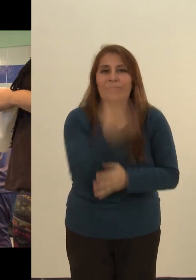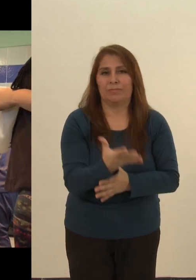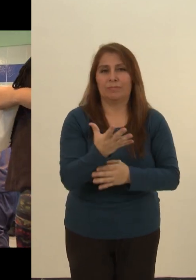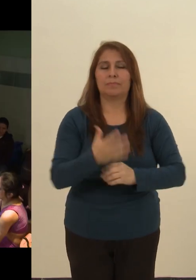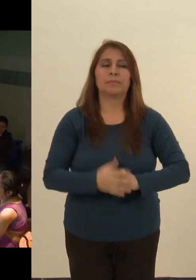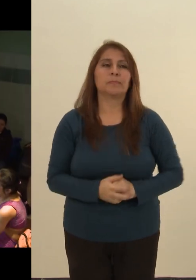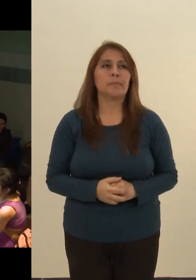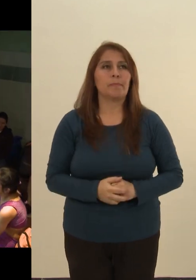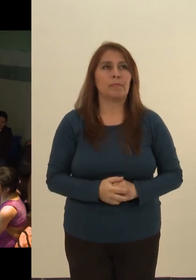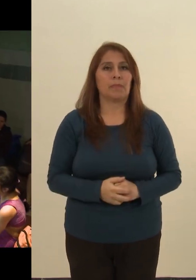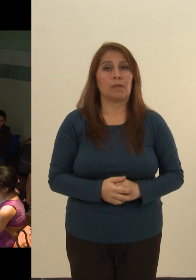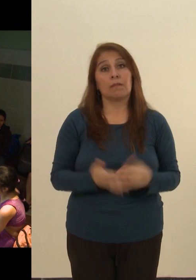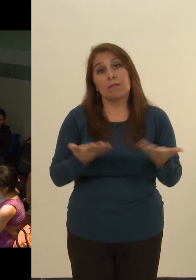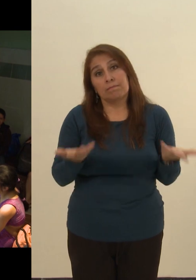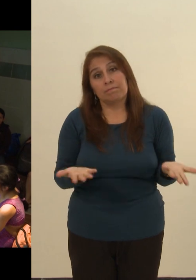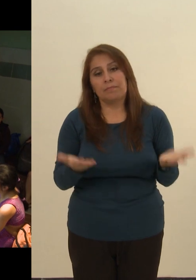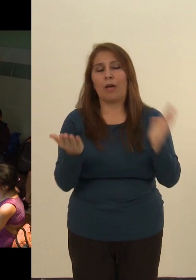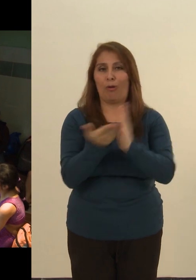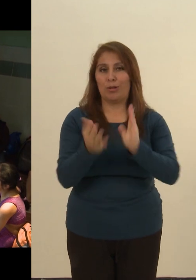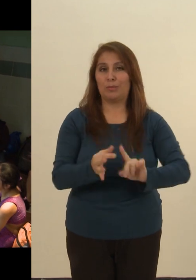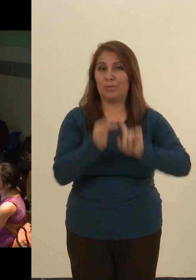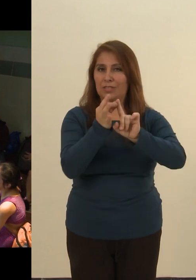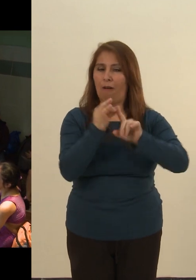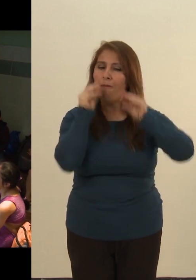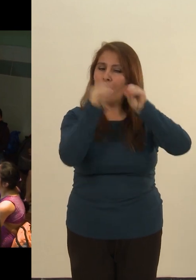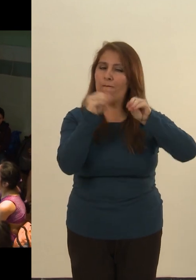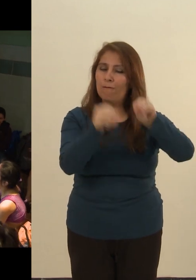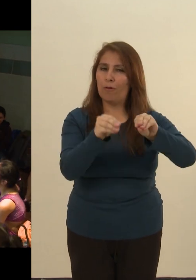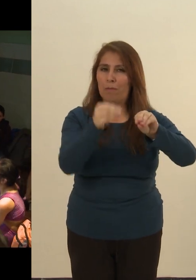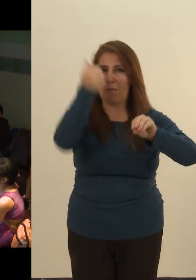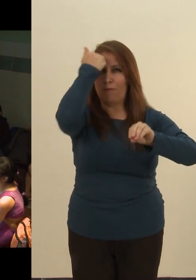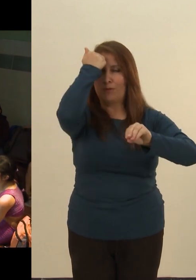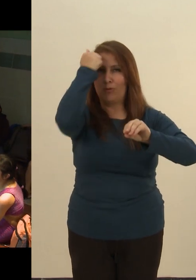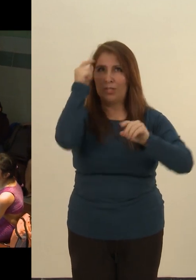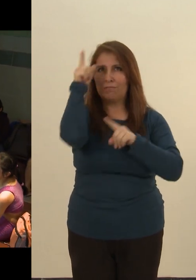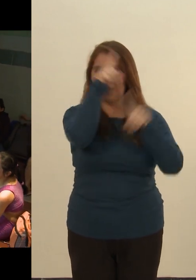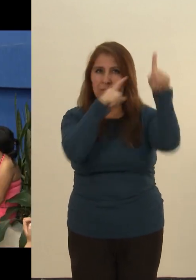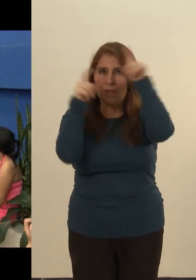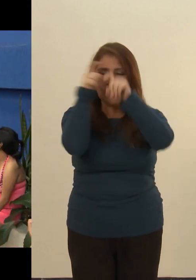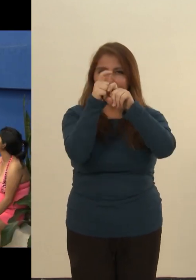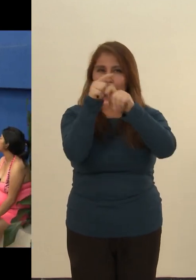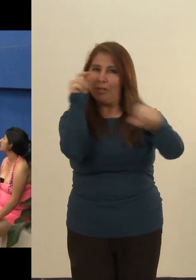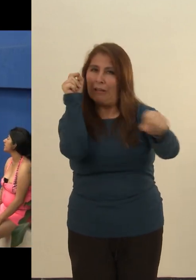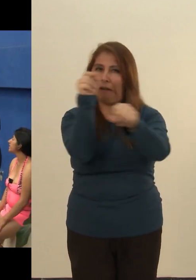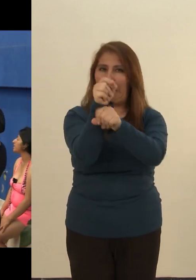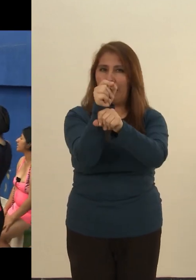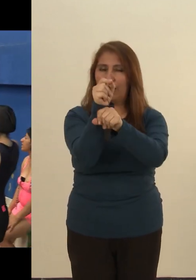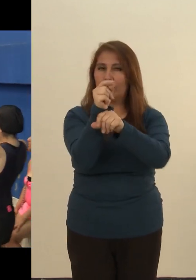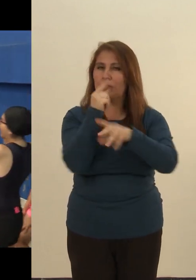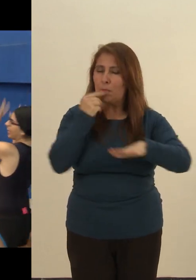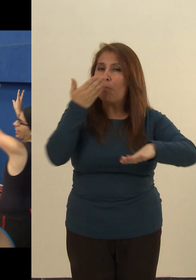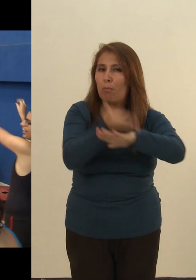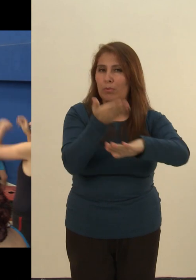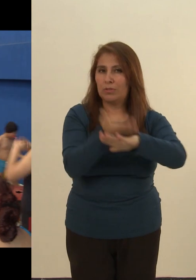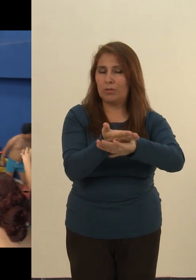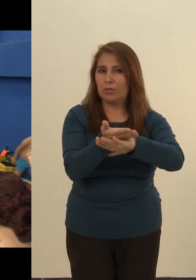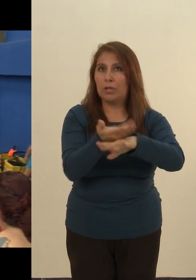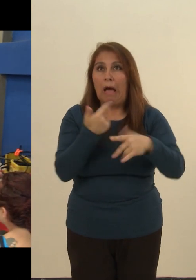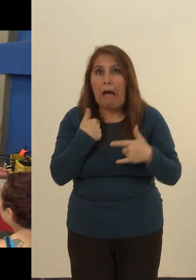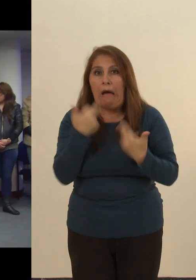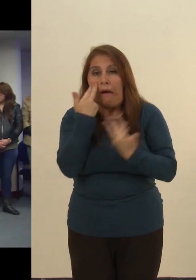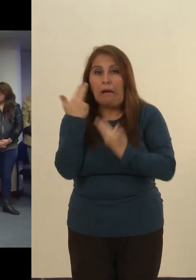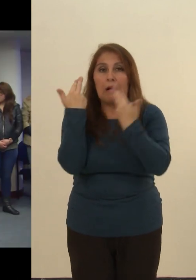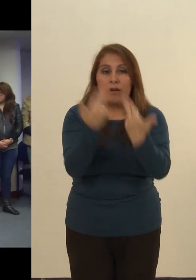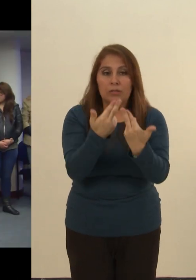la licenciatura forma educadores especiales que, a través de una mirada sensible, crítica y propositiva, resignifica los saberes de la pedagogía,